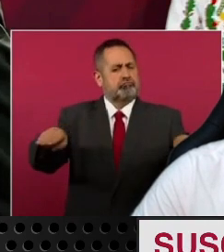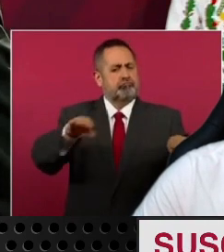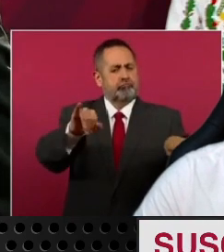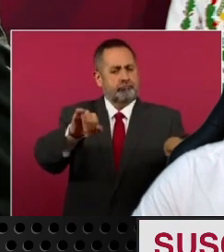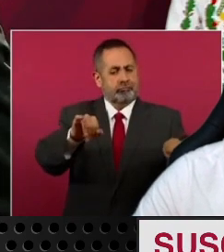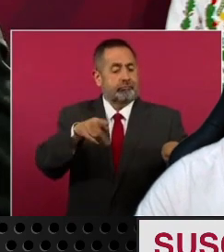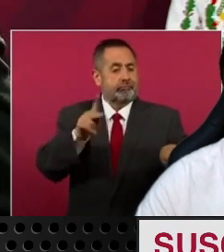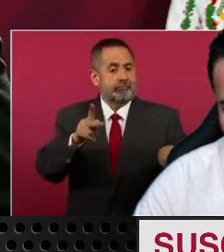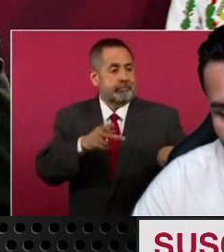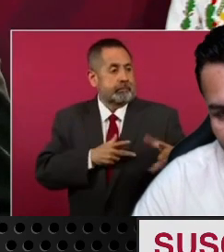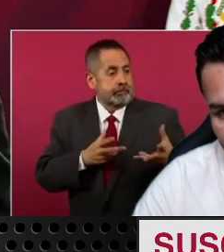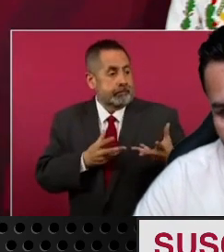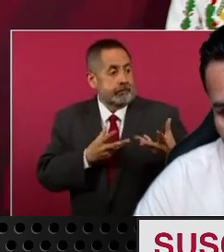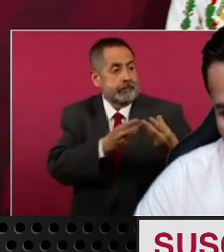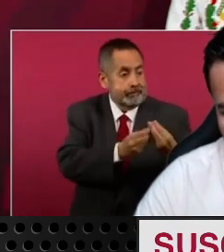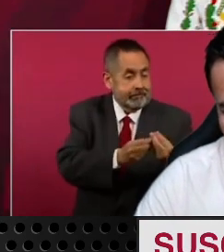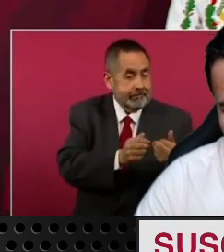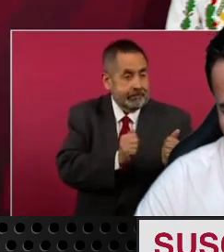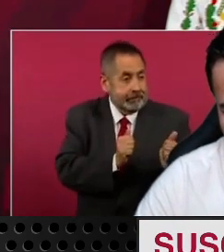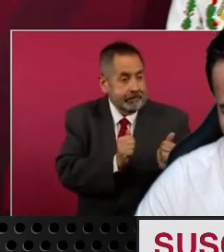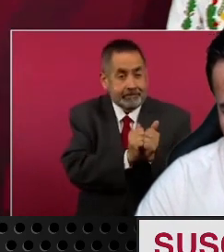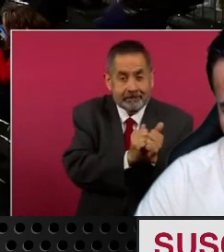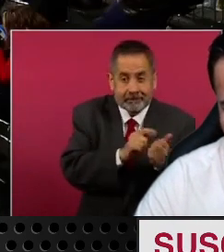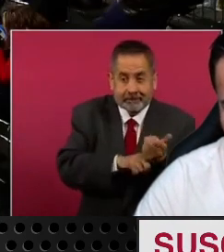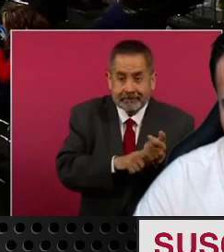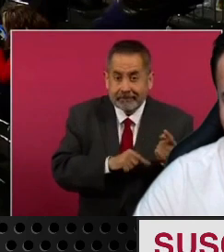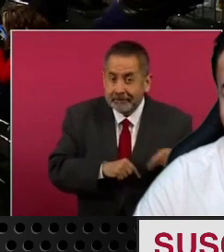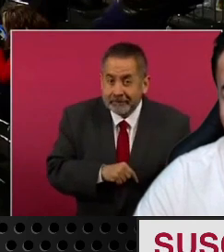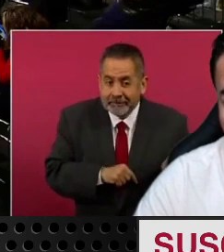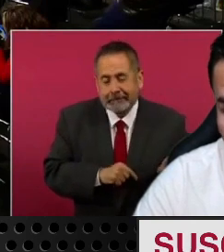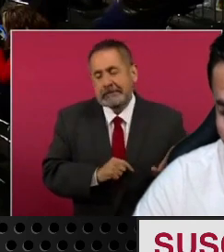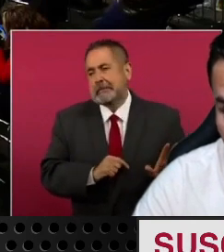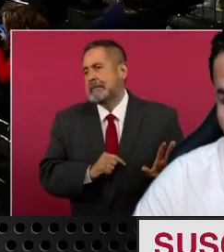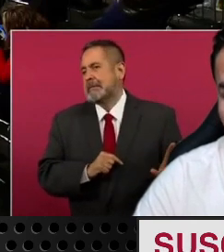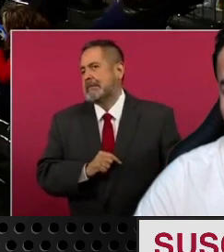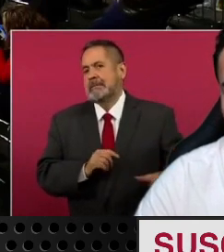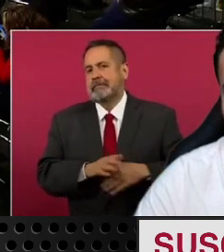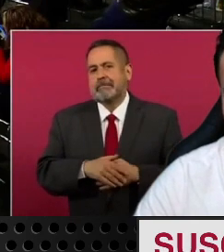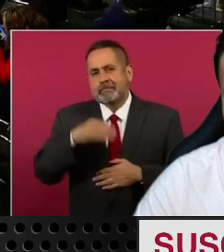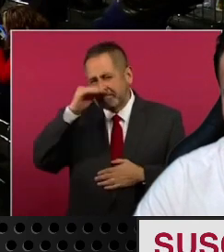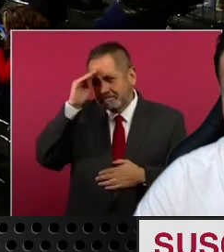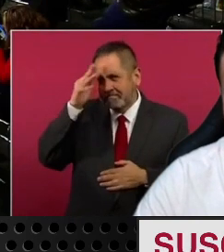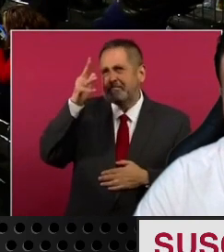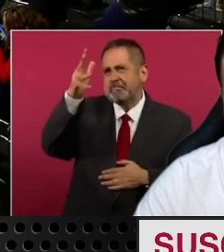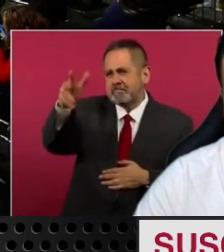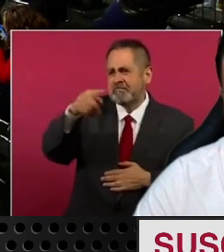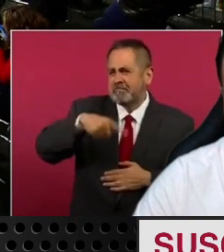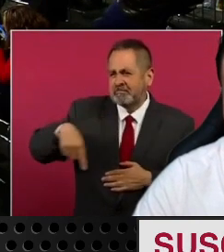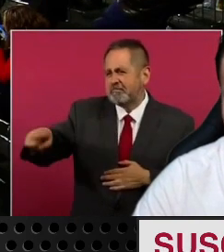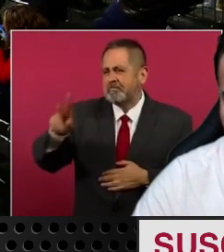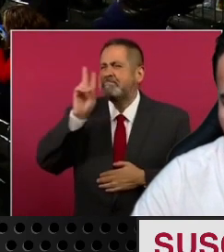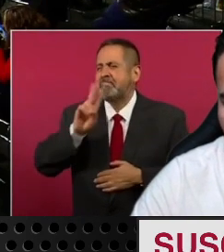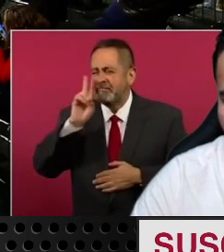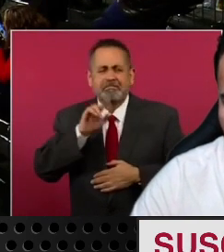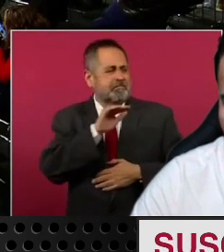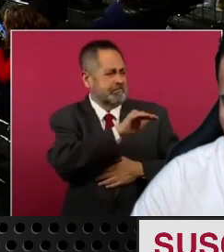pero no se puede poner el futuro de un país